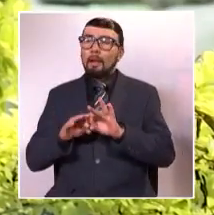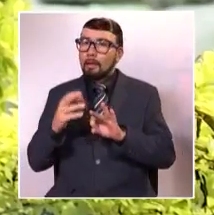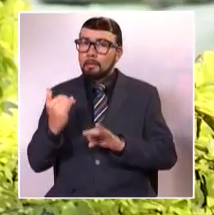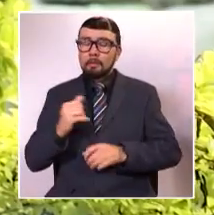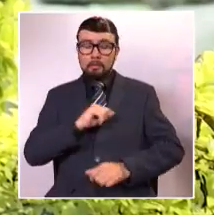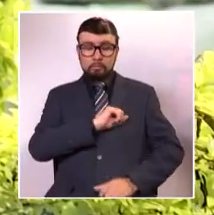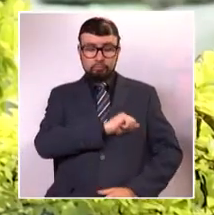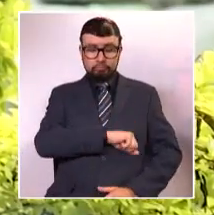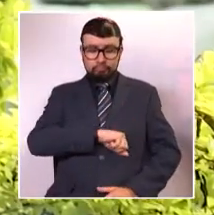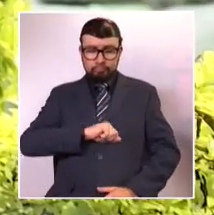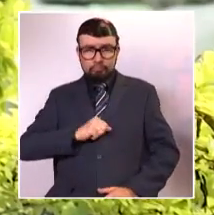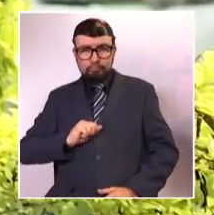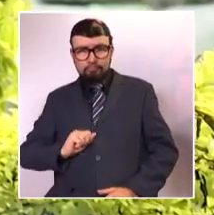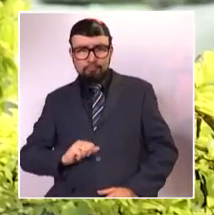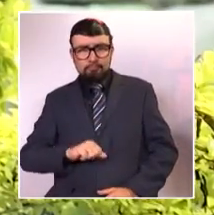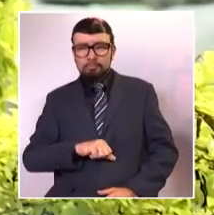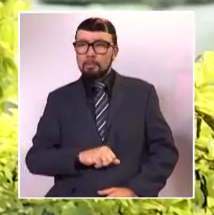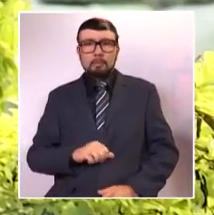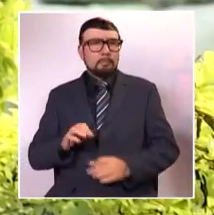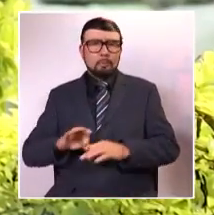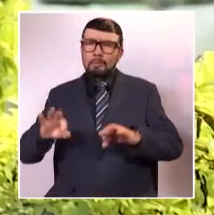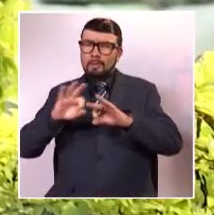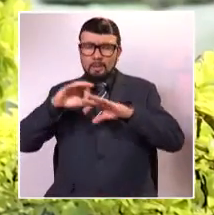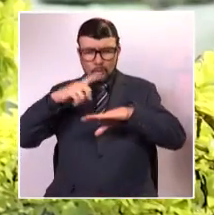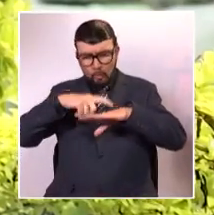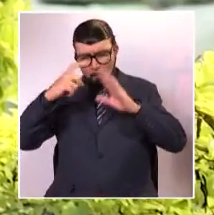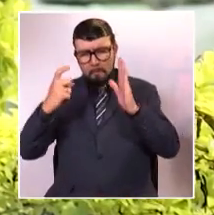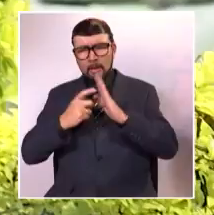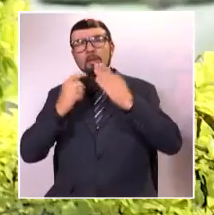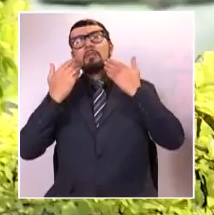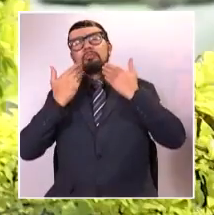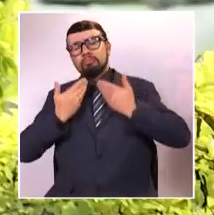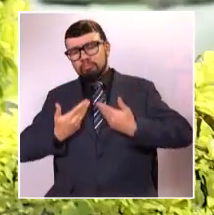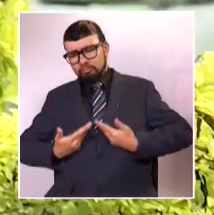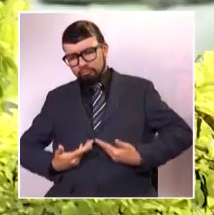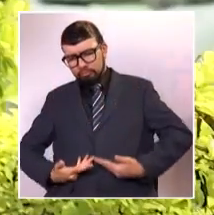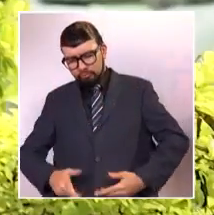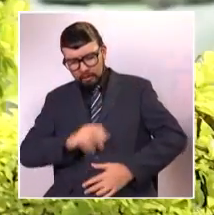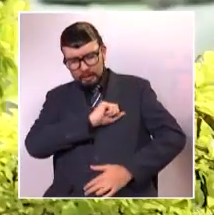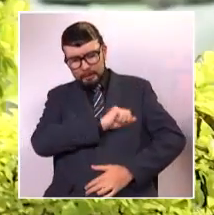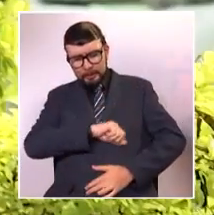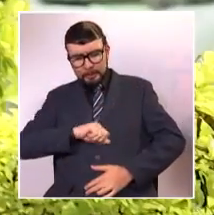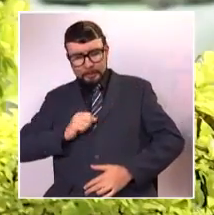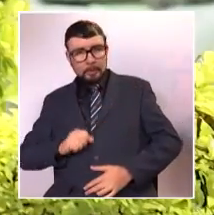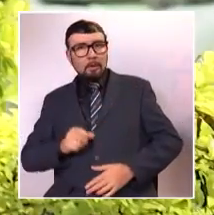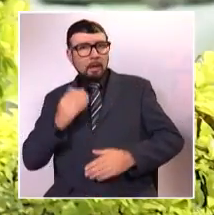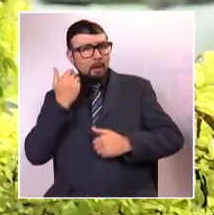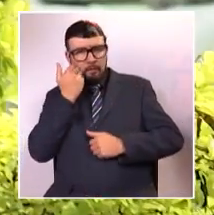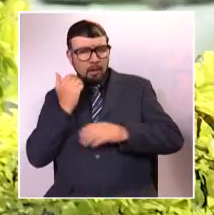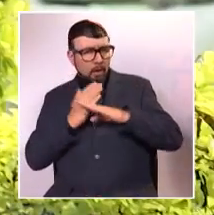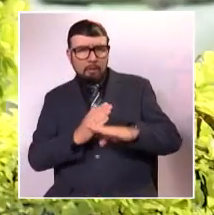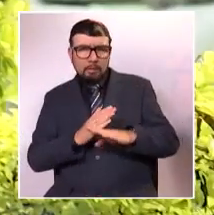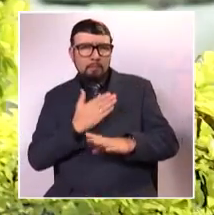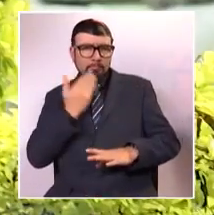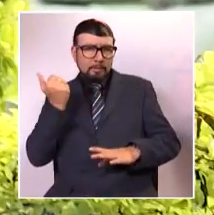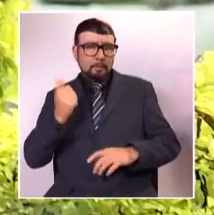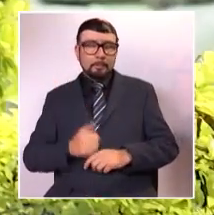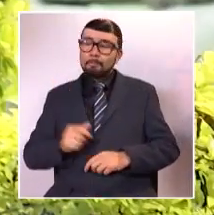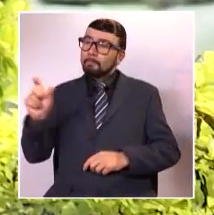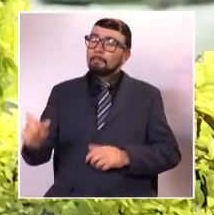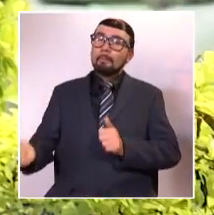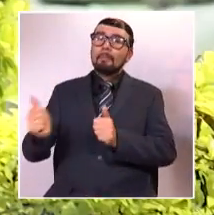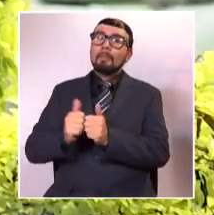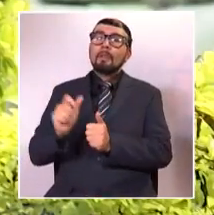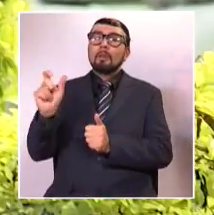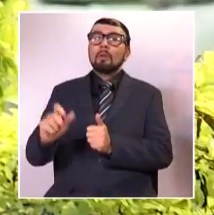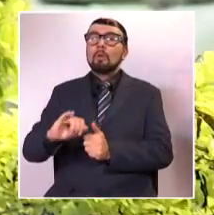la importancia de los paquetes preventivos, y también estamos en compañía con el doctor José Luis Cardona.